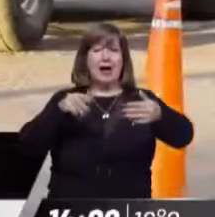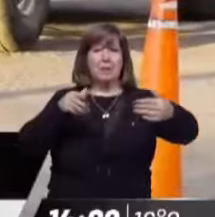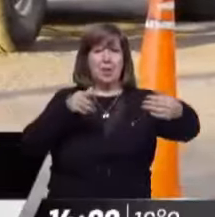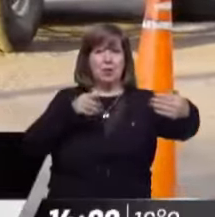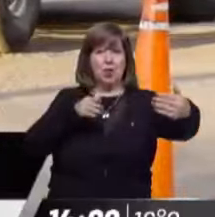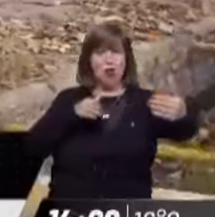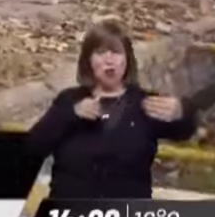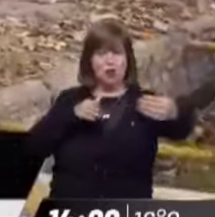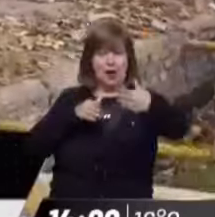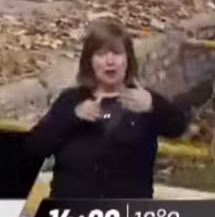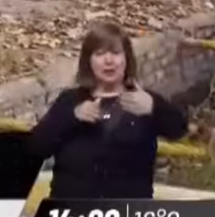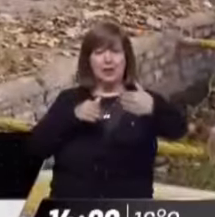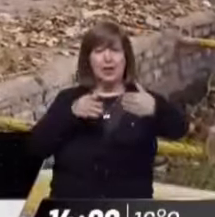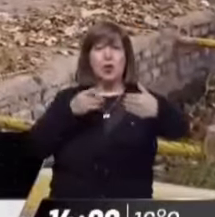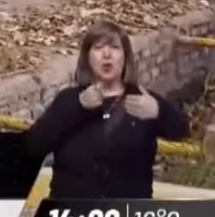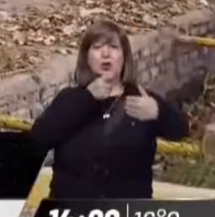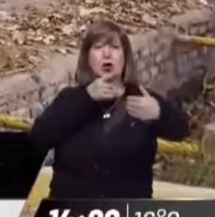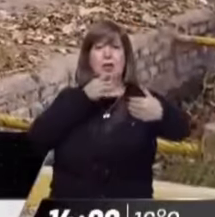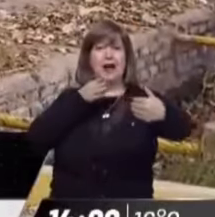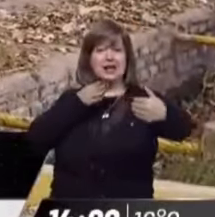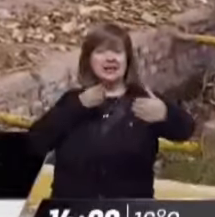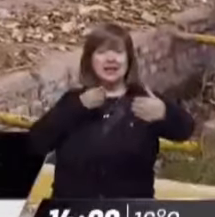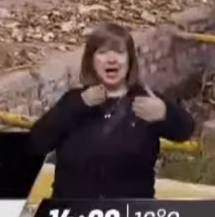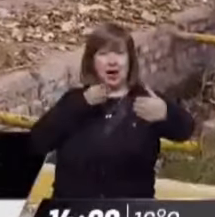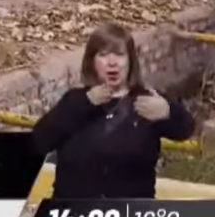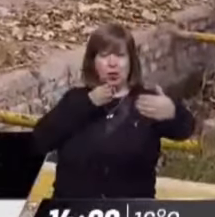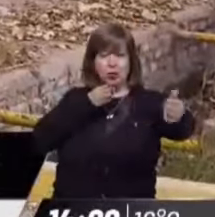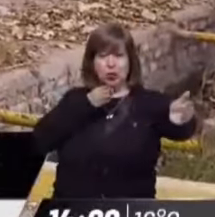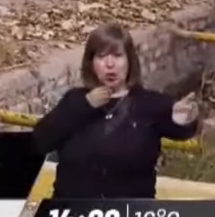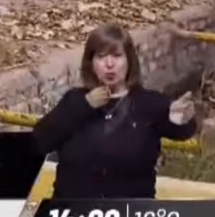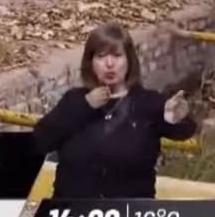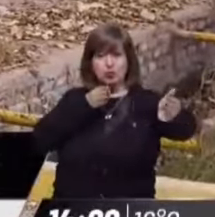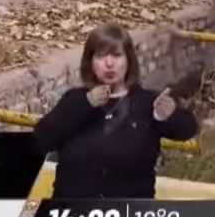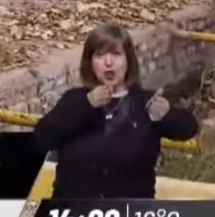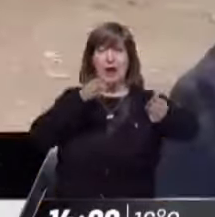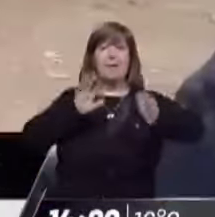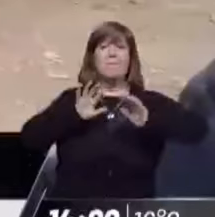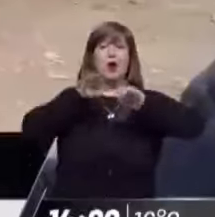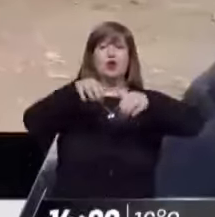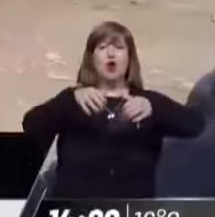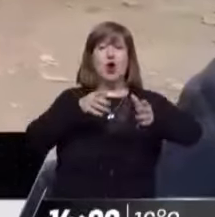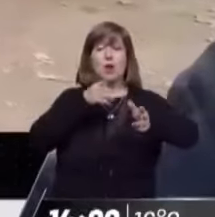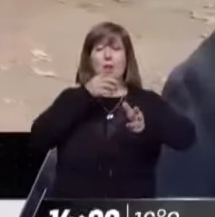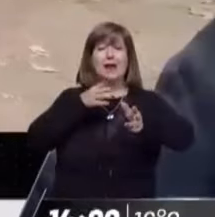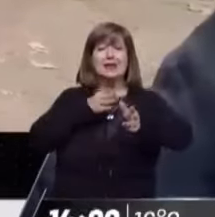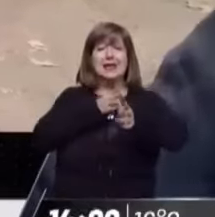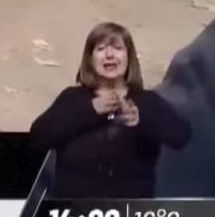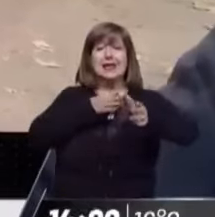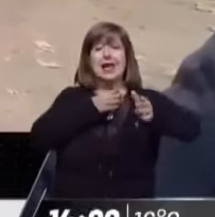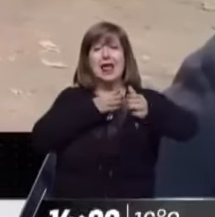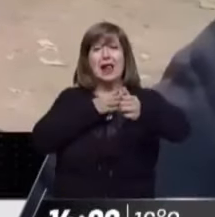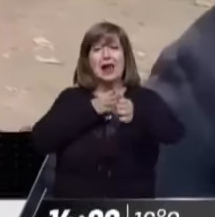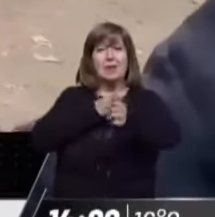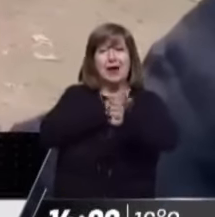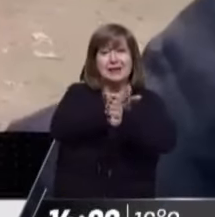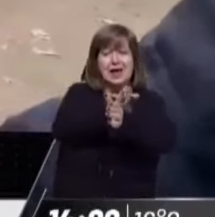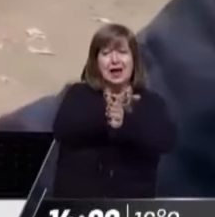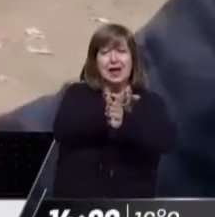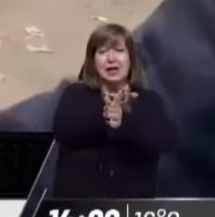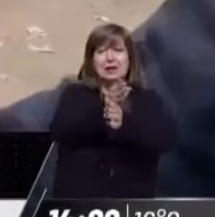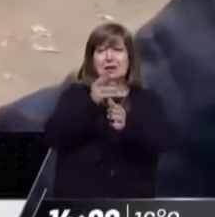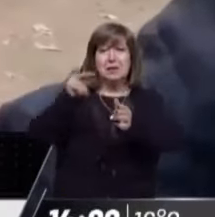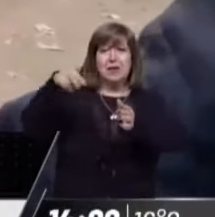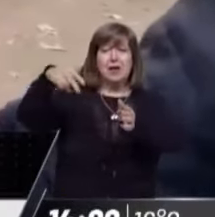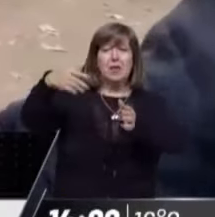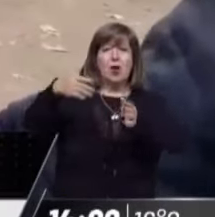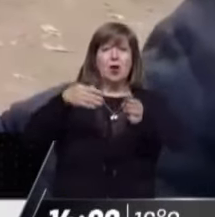izquierda justo se ve que el hombre El hombre del pullo lo quiere pasar No en eso que lo quiere pasar se da cuenta